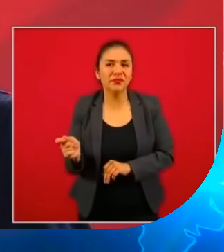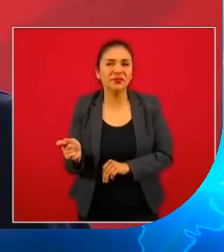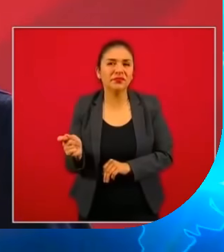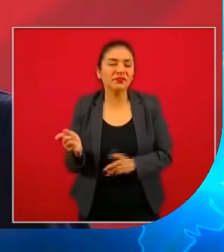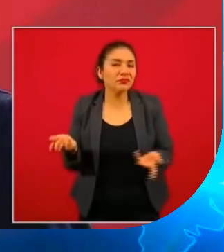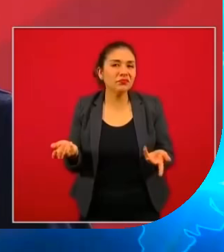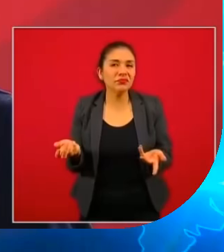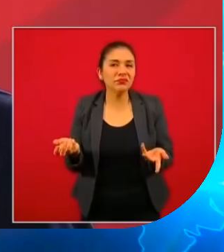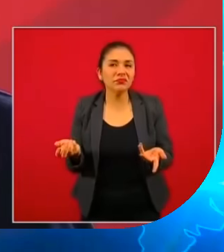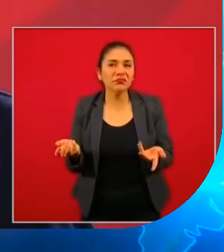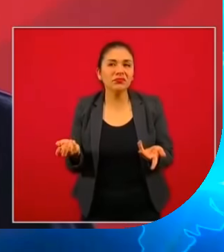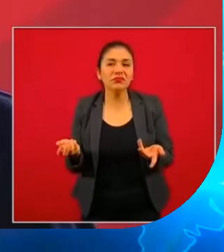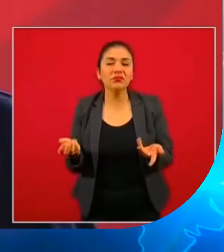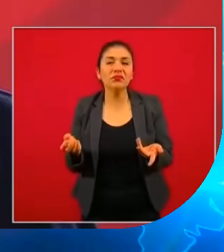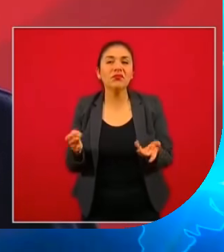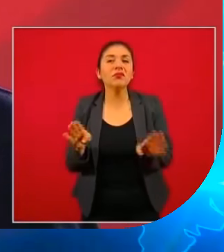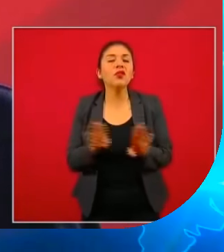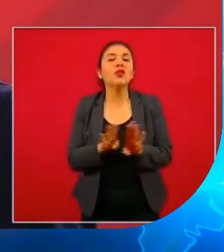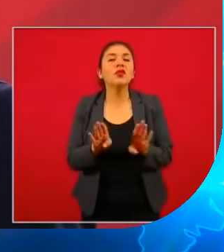es